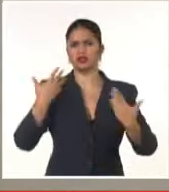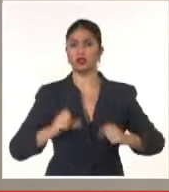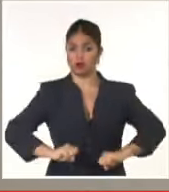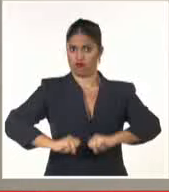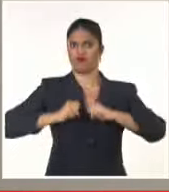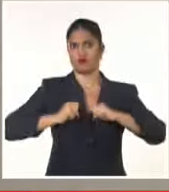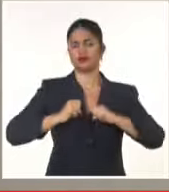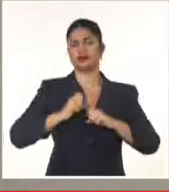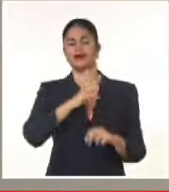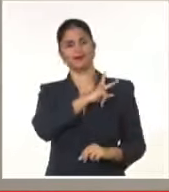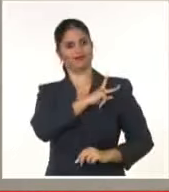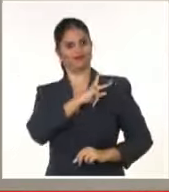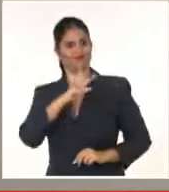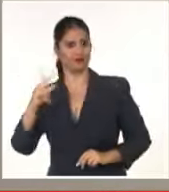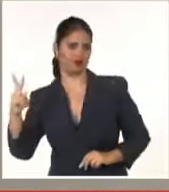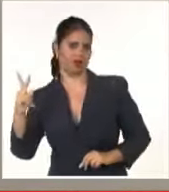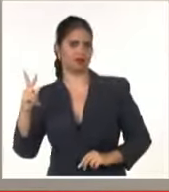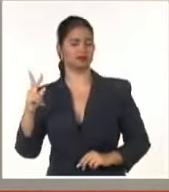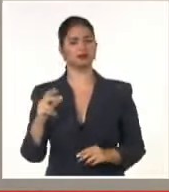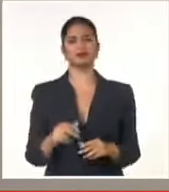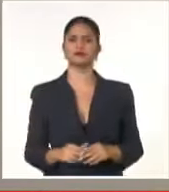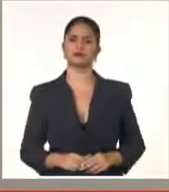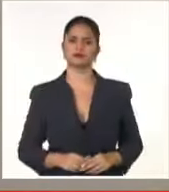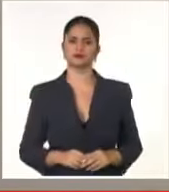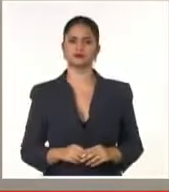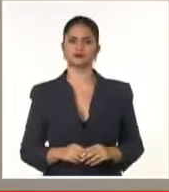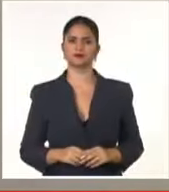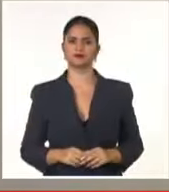revolución, e indiscutiblemente